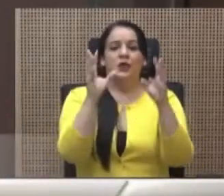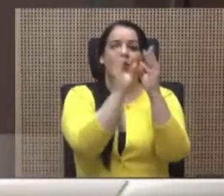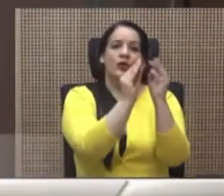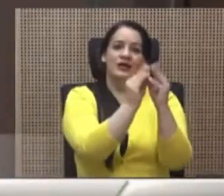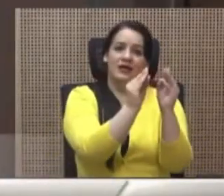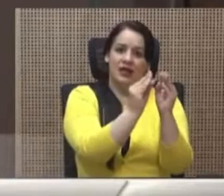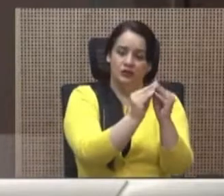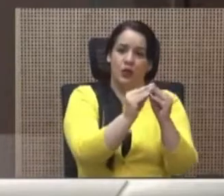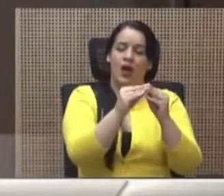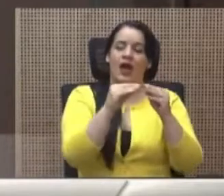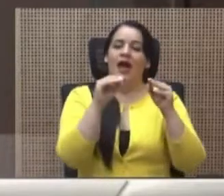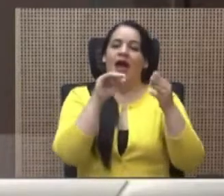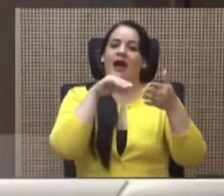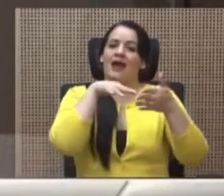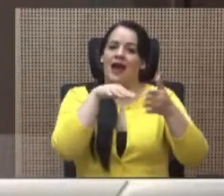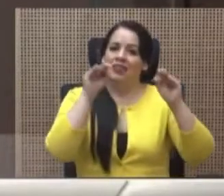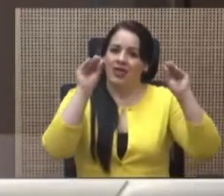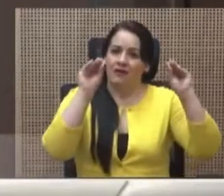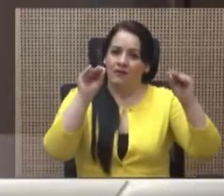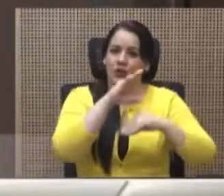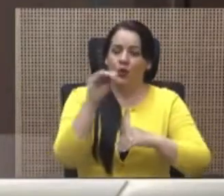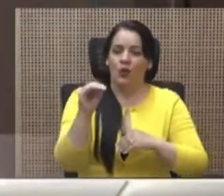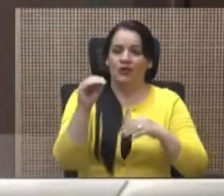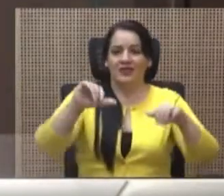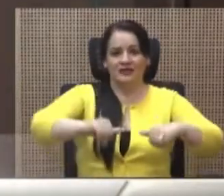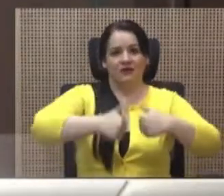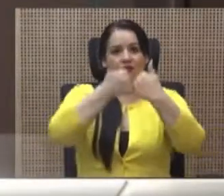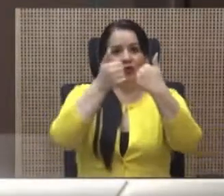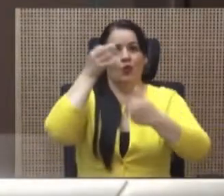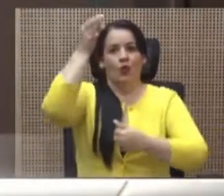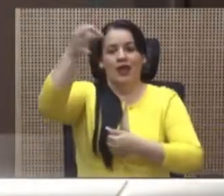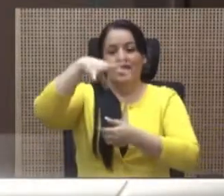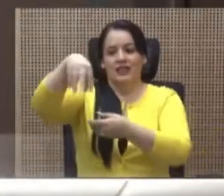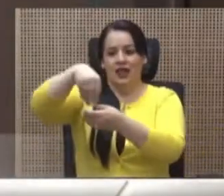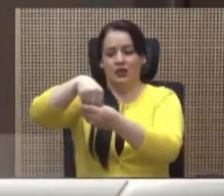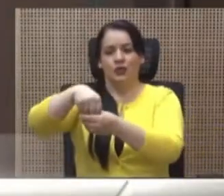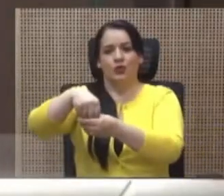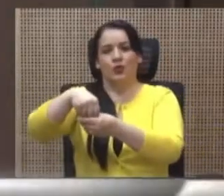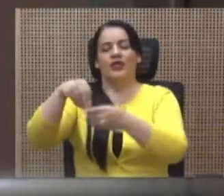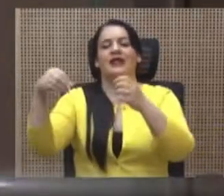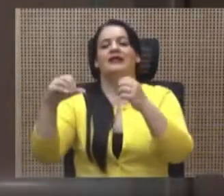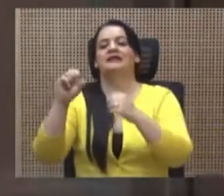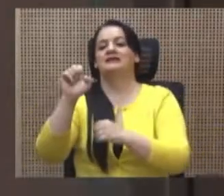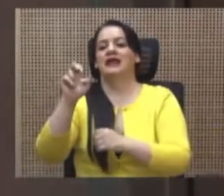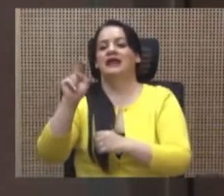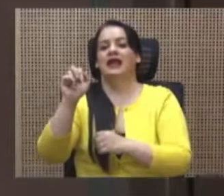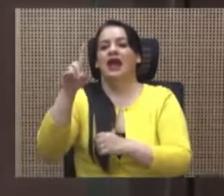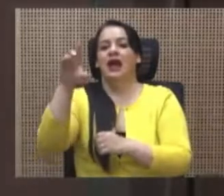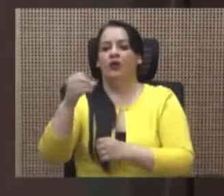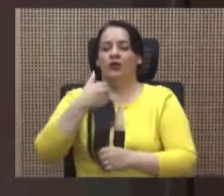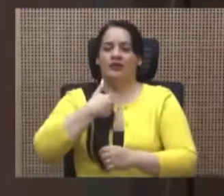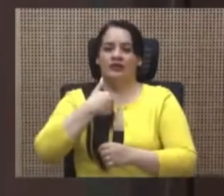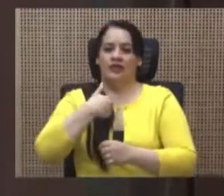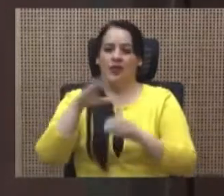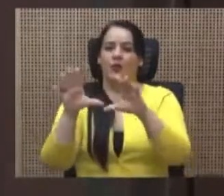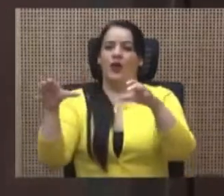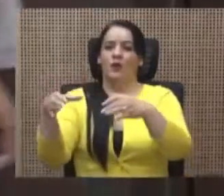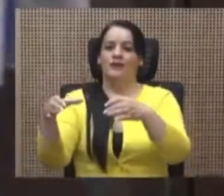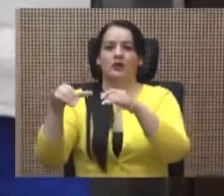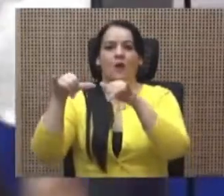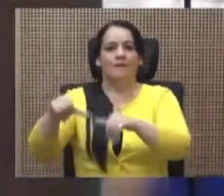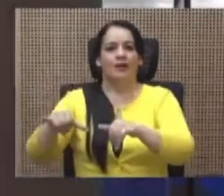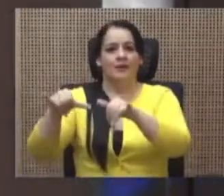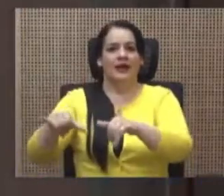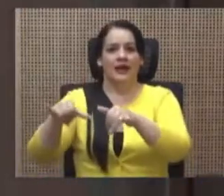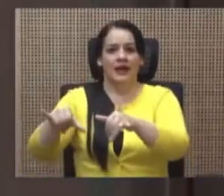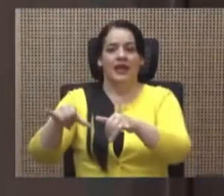pero al mismo tiempo en el seno del senado tienen una comisión permanente con varios senadores y senadoras que discuten